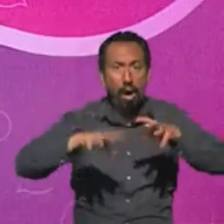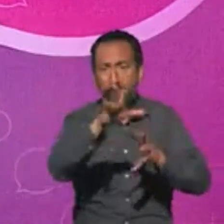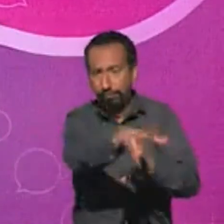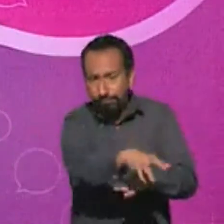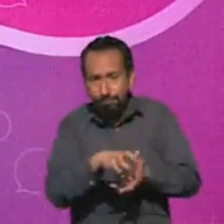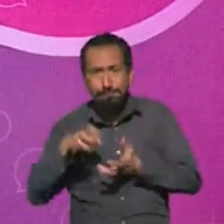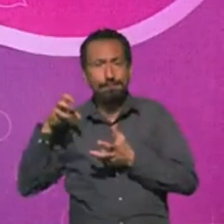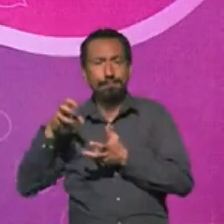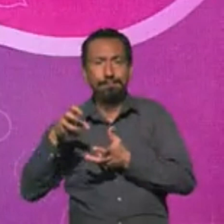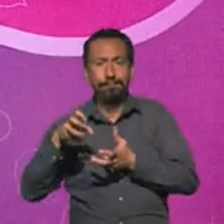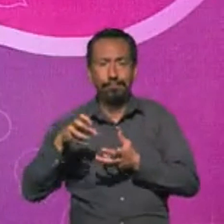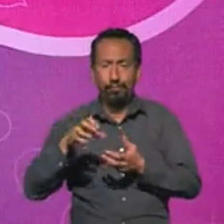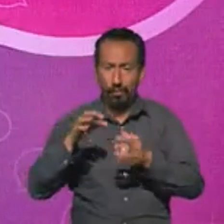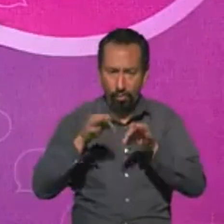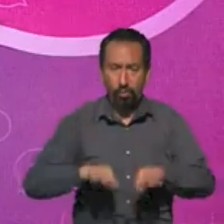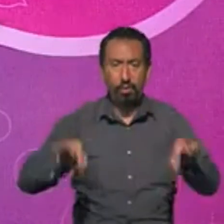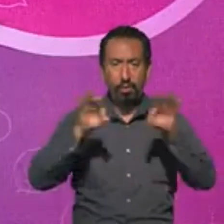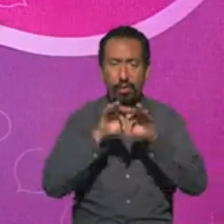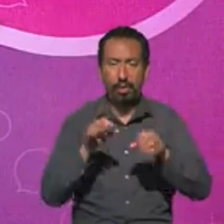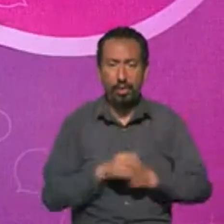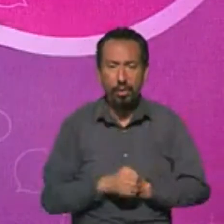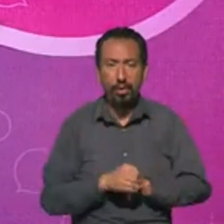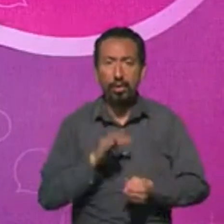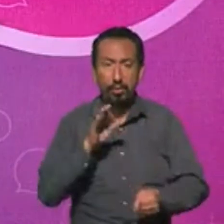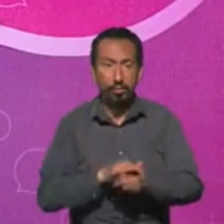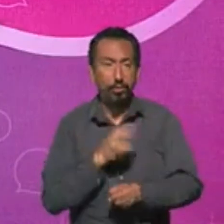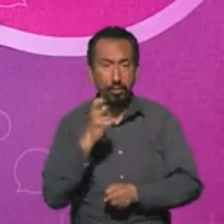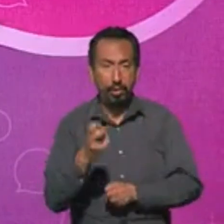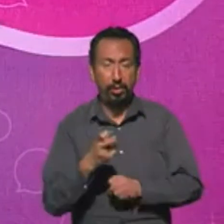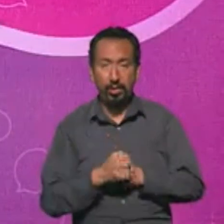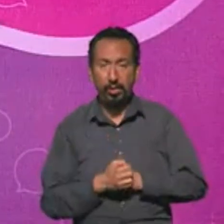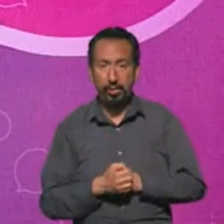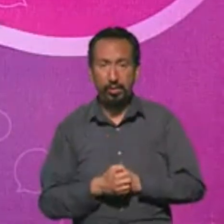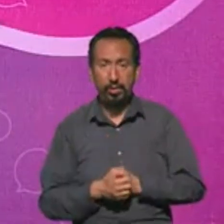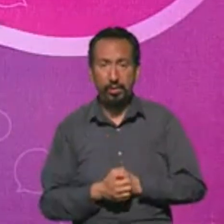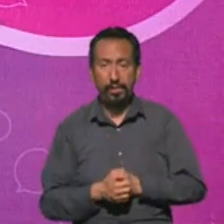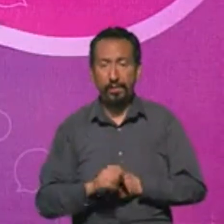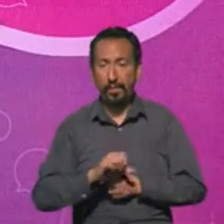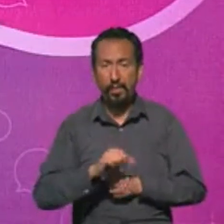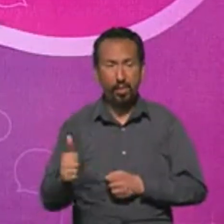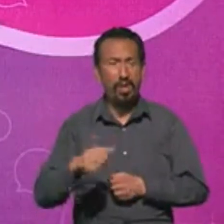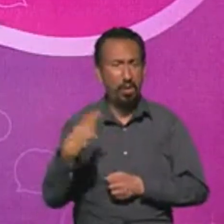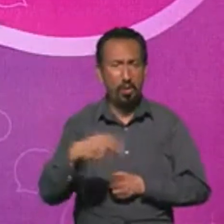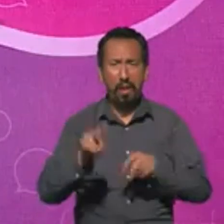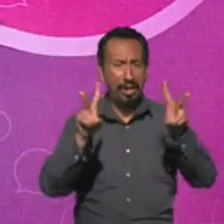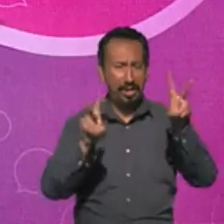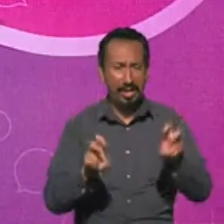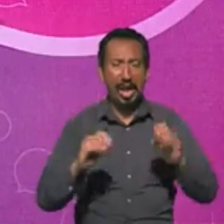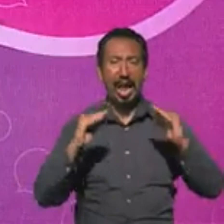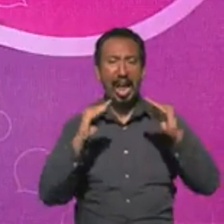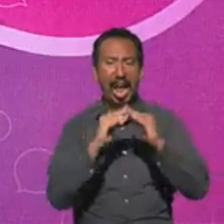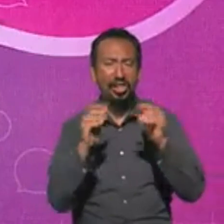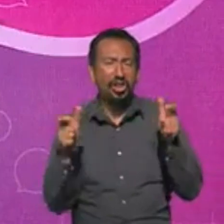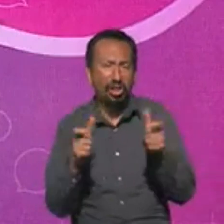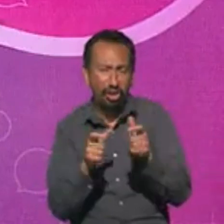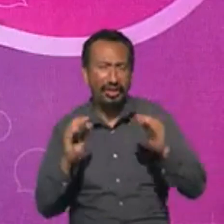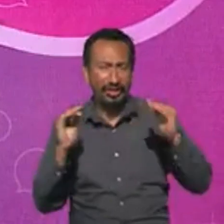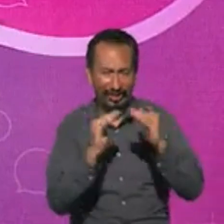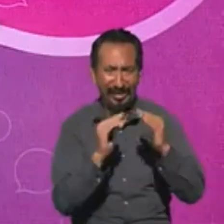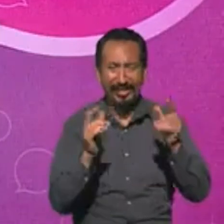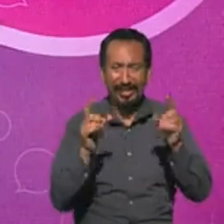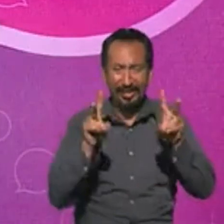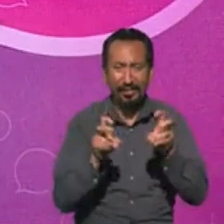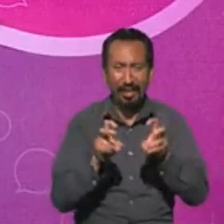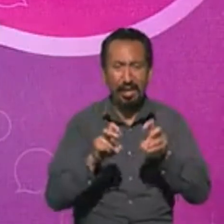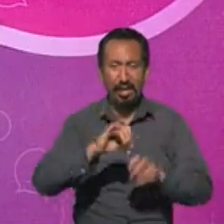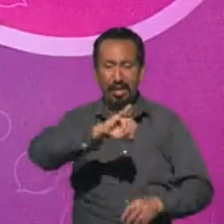Y por último quiero decirles que efectivamente la casa chica que le dicen así a jumapa hay que auditar